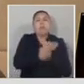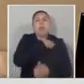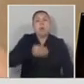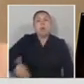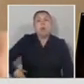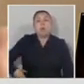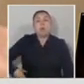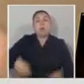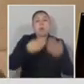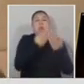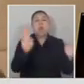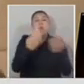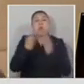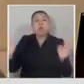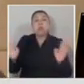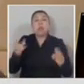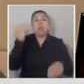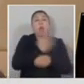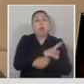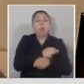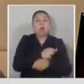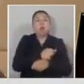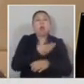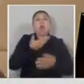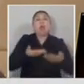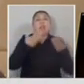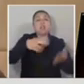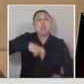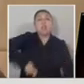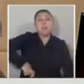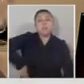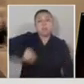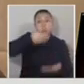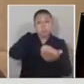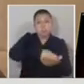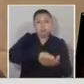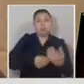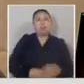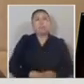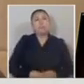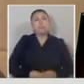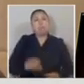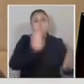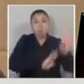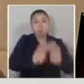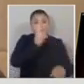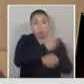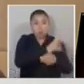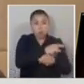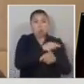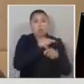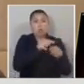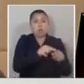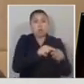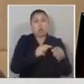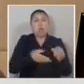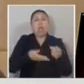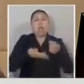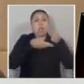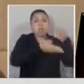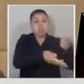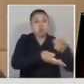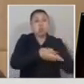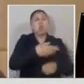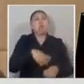los delincuentes, le da pensión, los protege y le entrega recursos que los chilenos, el resto